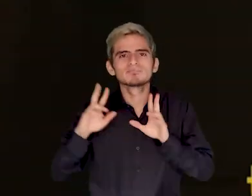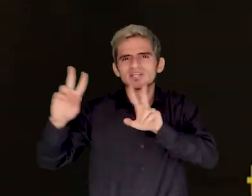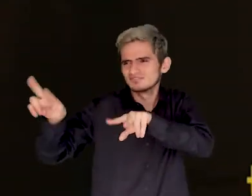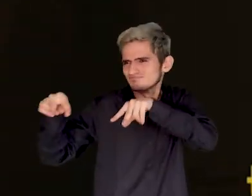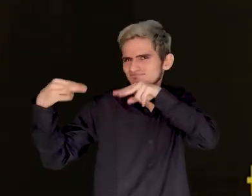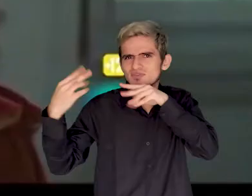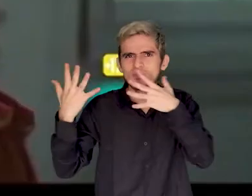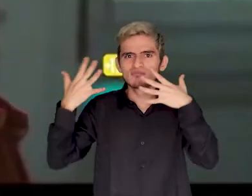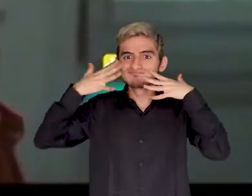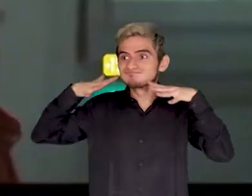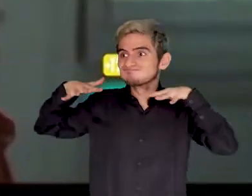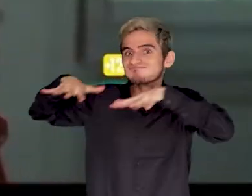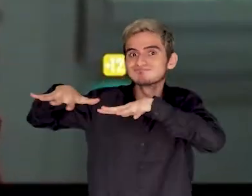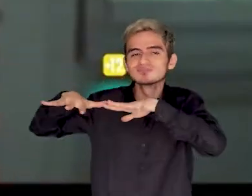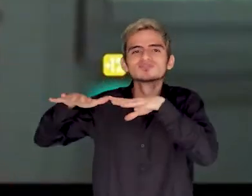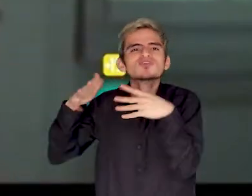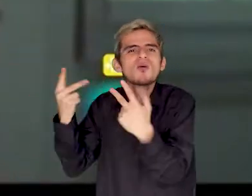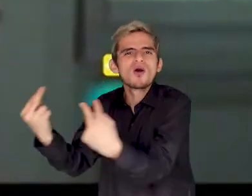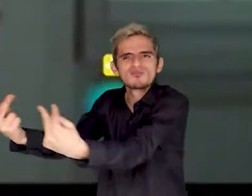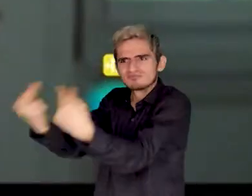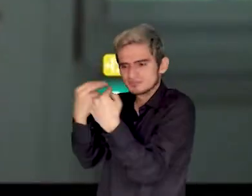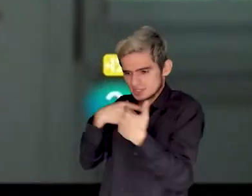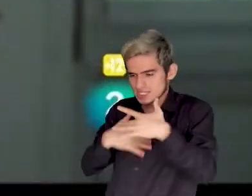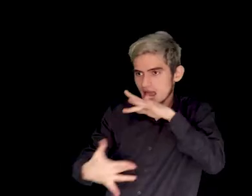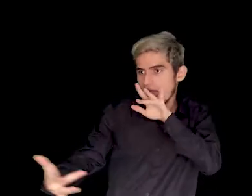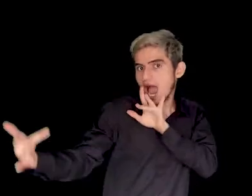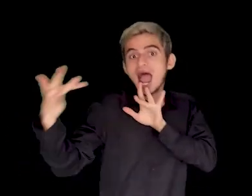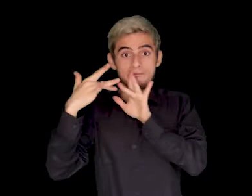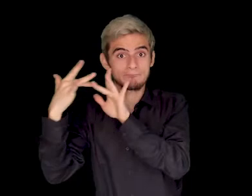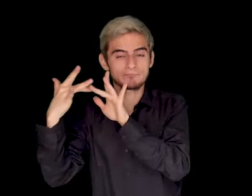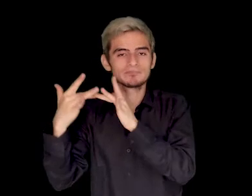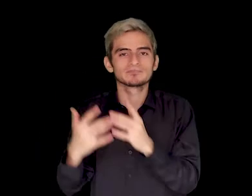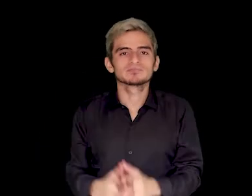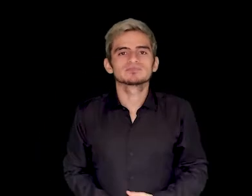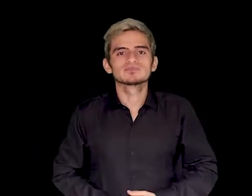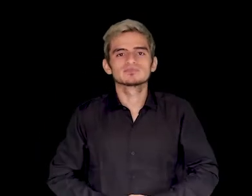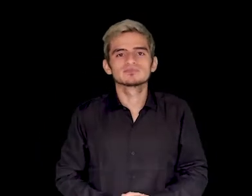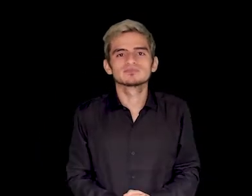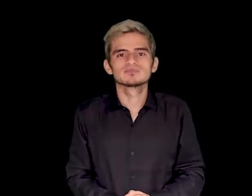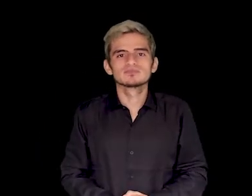las dos voces, las dos miradas, la de quien observa y la de quien es observado.